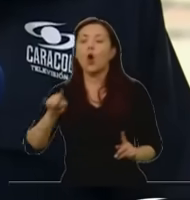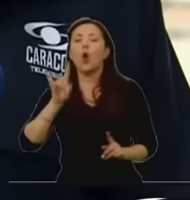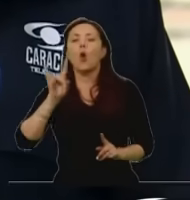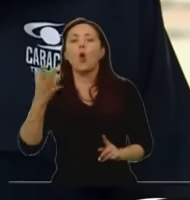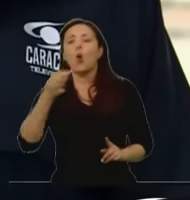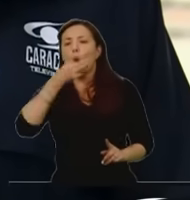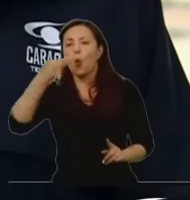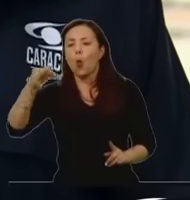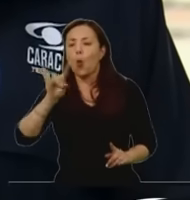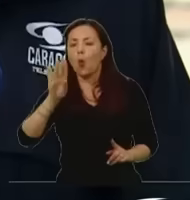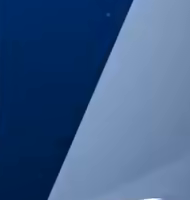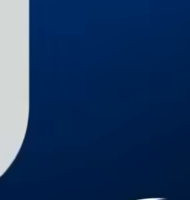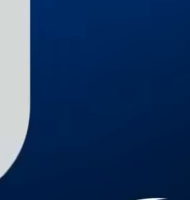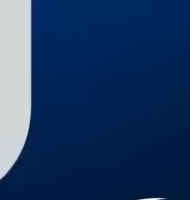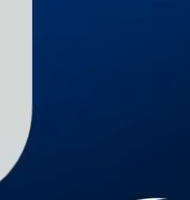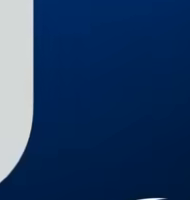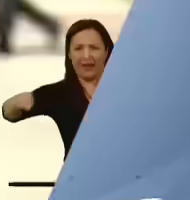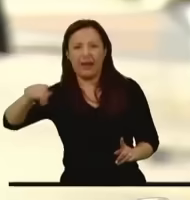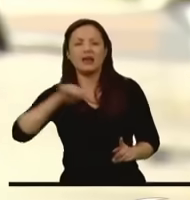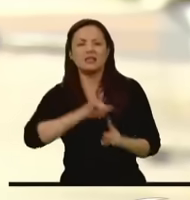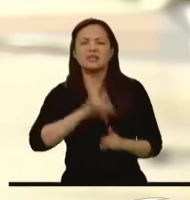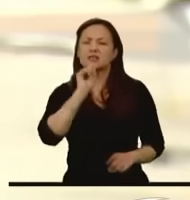pasó?